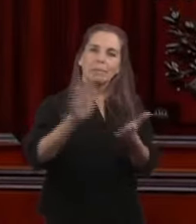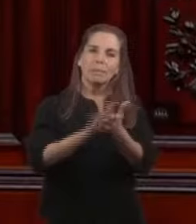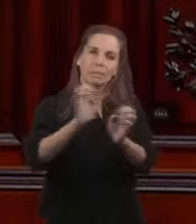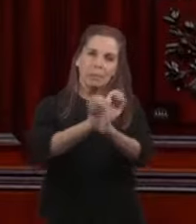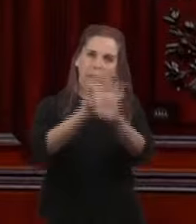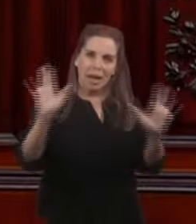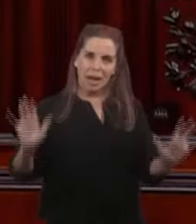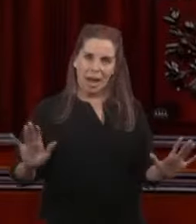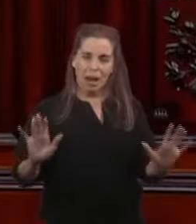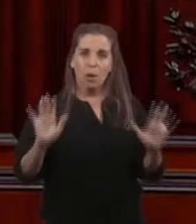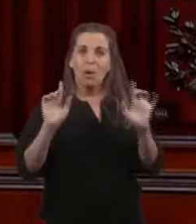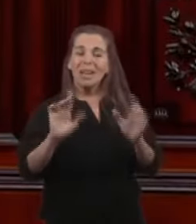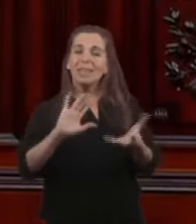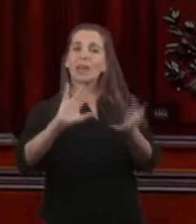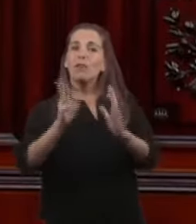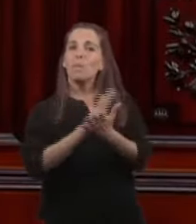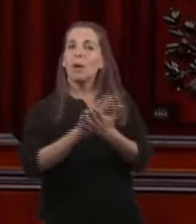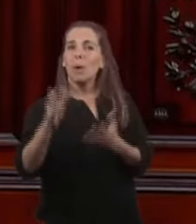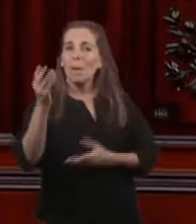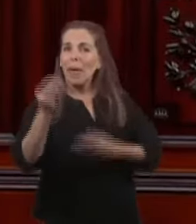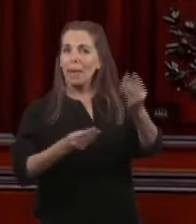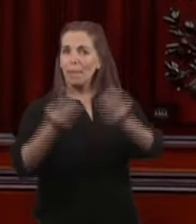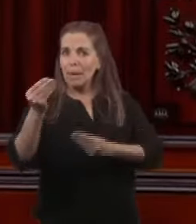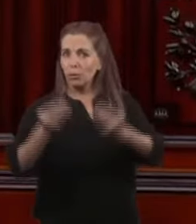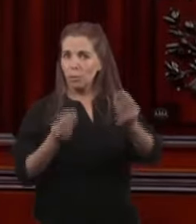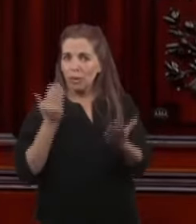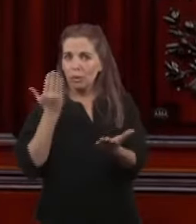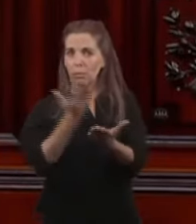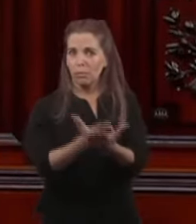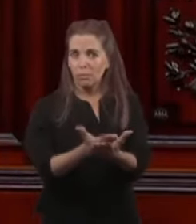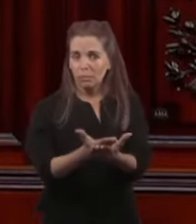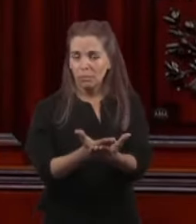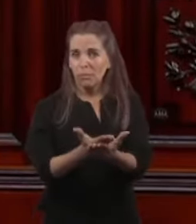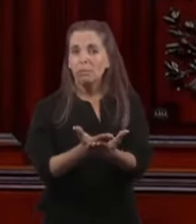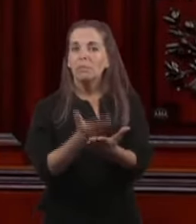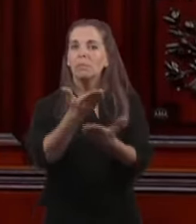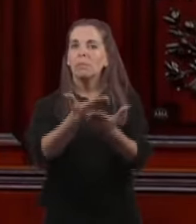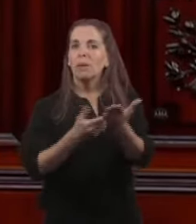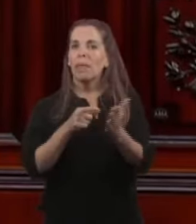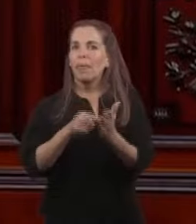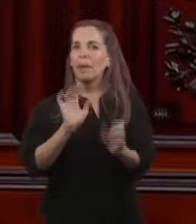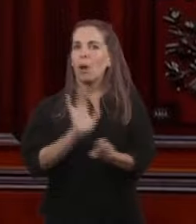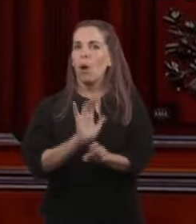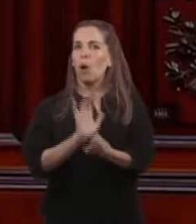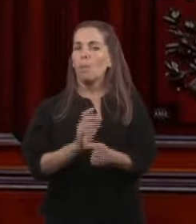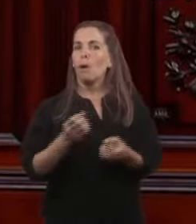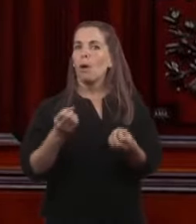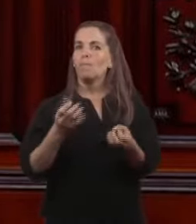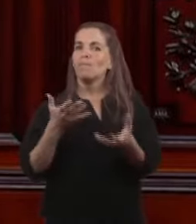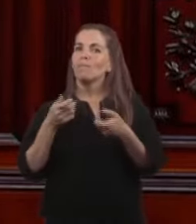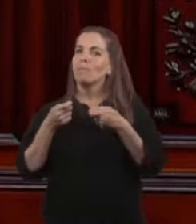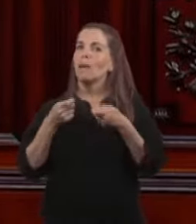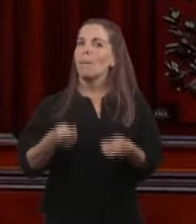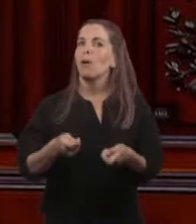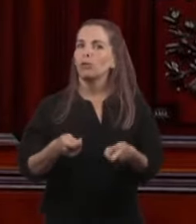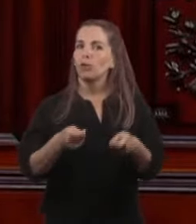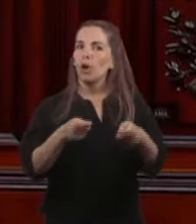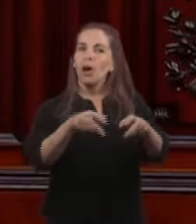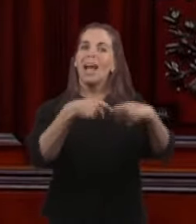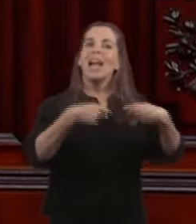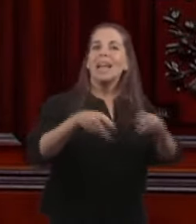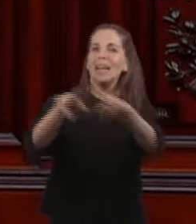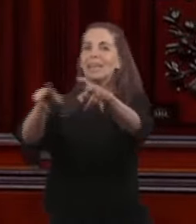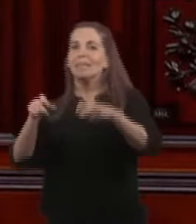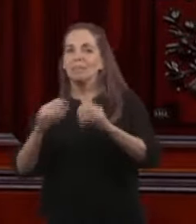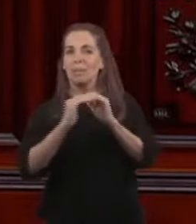dudas esta metodología que estamos presentando en el presupuesto nacional blinda el resultado fiscal sea cual fuera el escenario